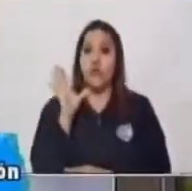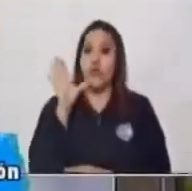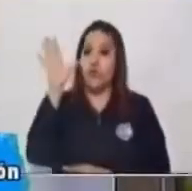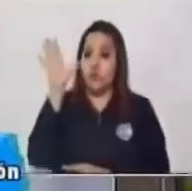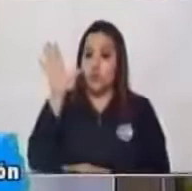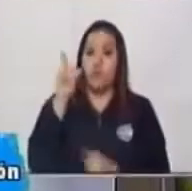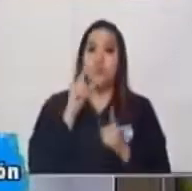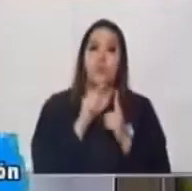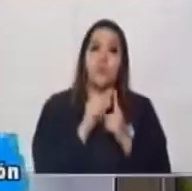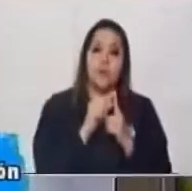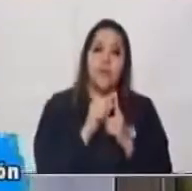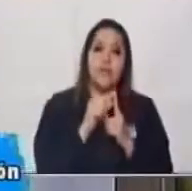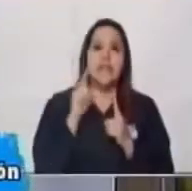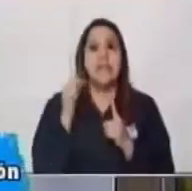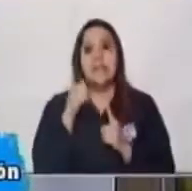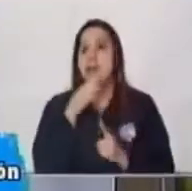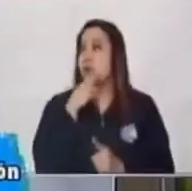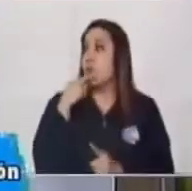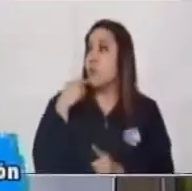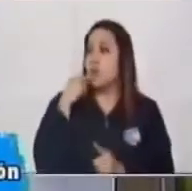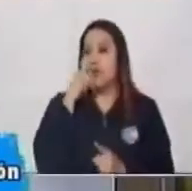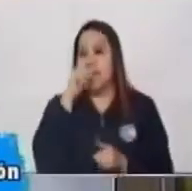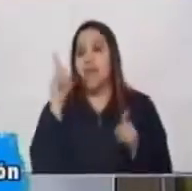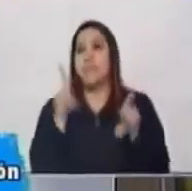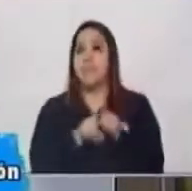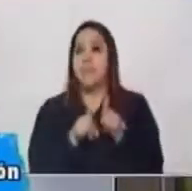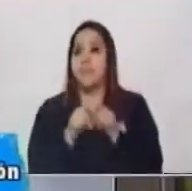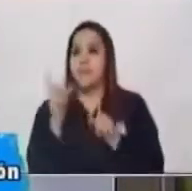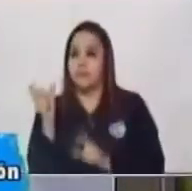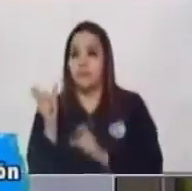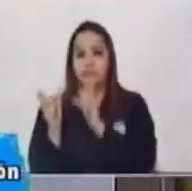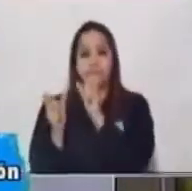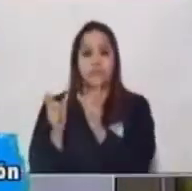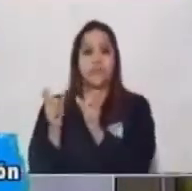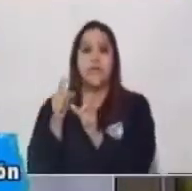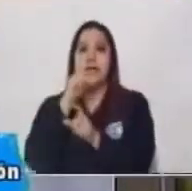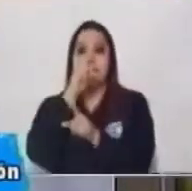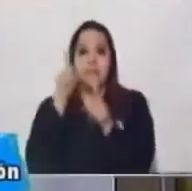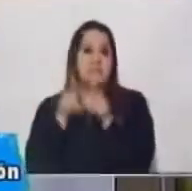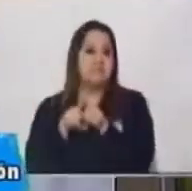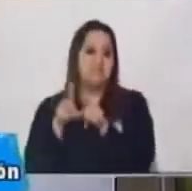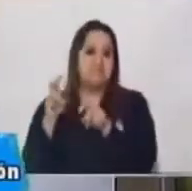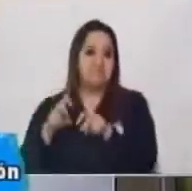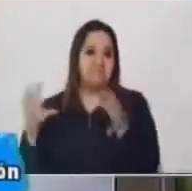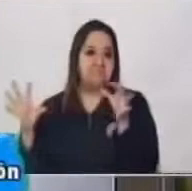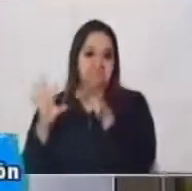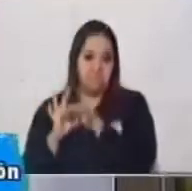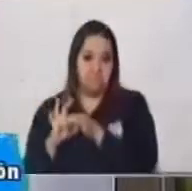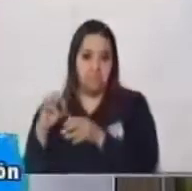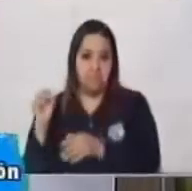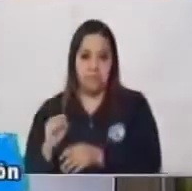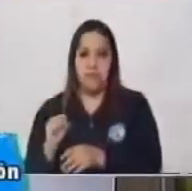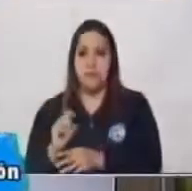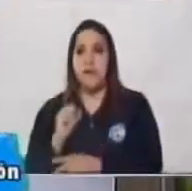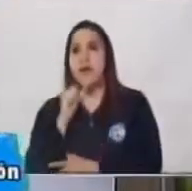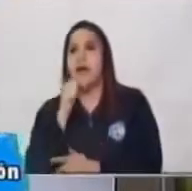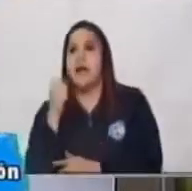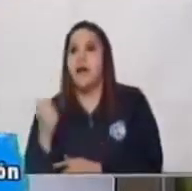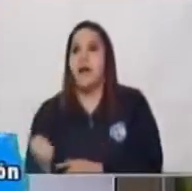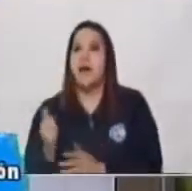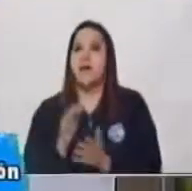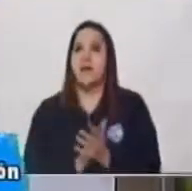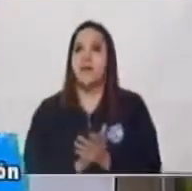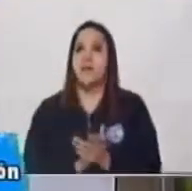acompañando sin interferir y tampoco necesitaron otra palabra para poder enlazarse. Ahora analicemos el